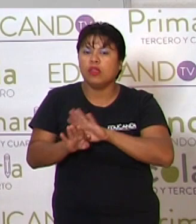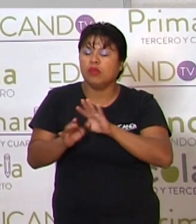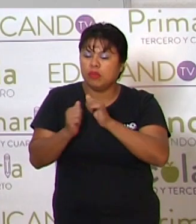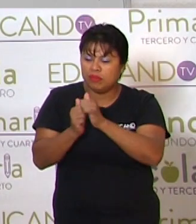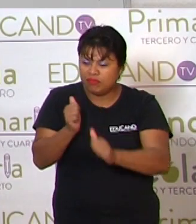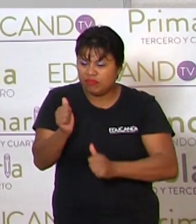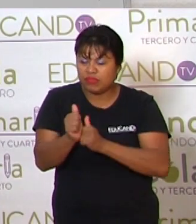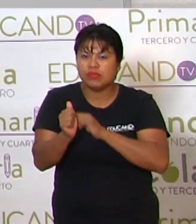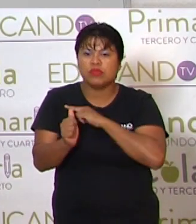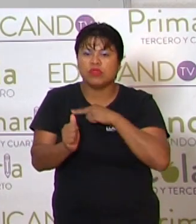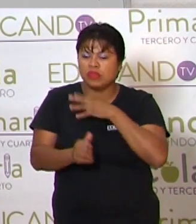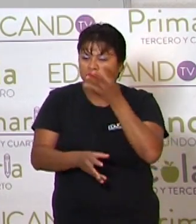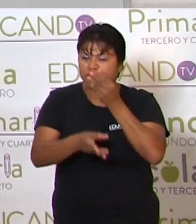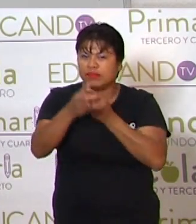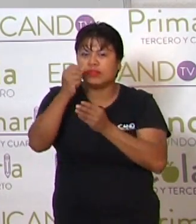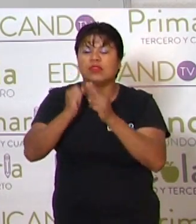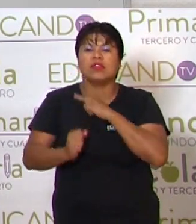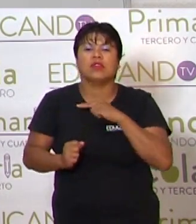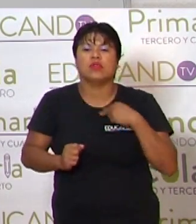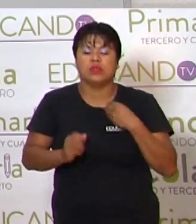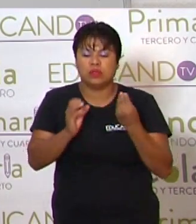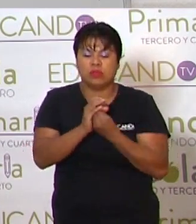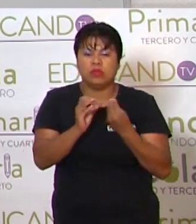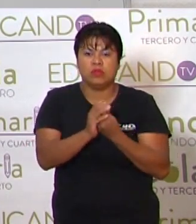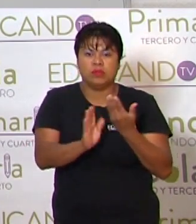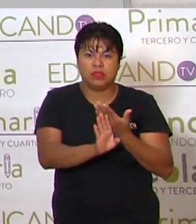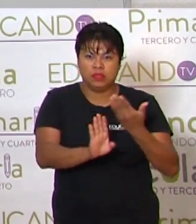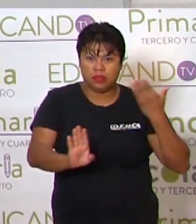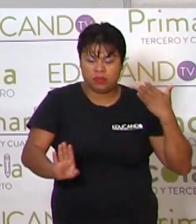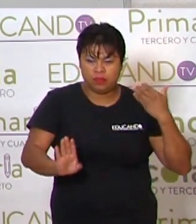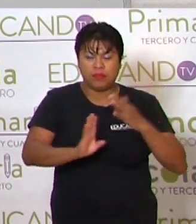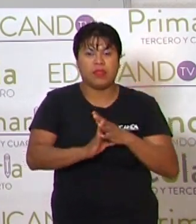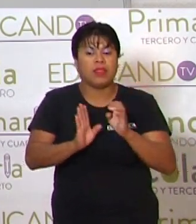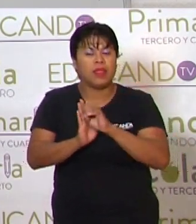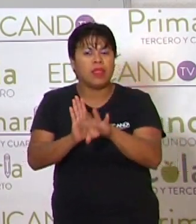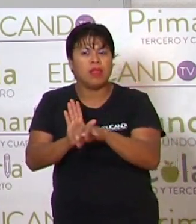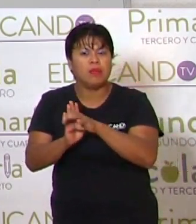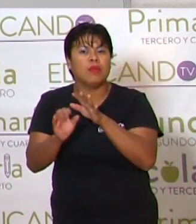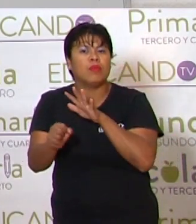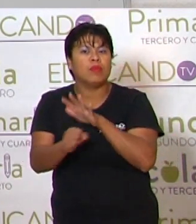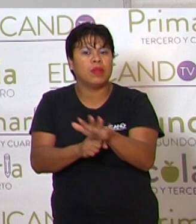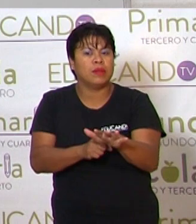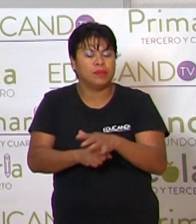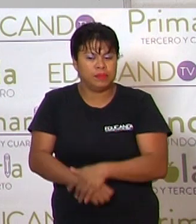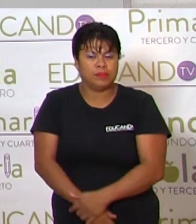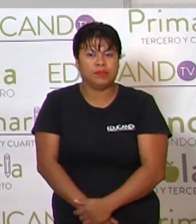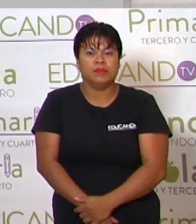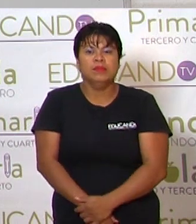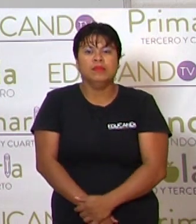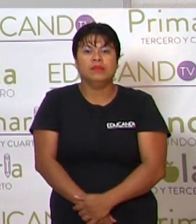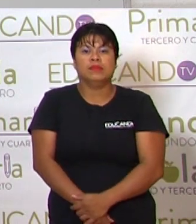reforzar nuestro conocimiento de nuestra sesión anterior. Y el ejemplo es el siguiente.